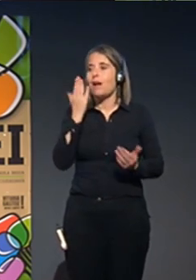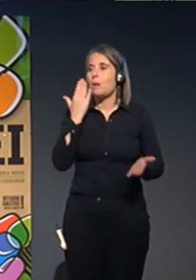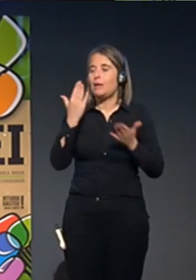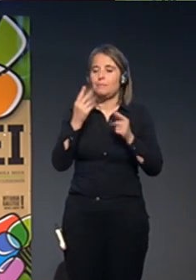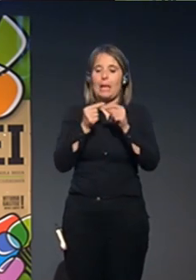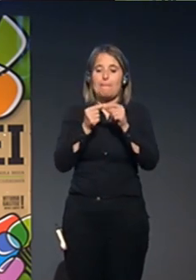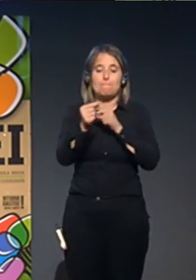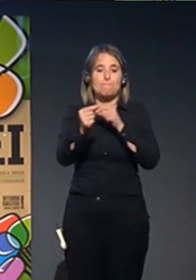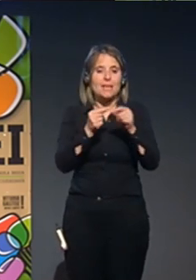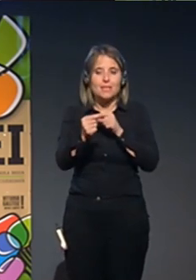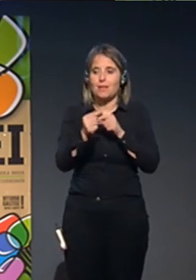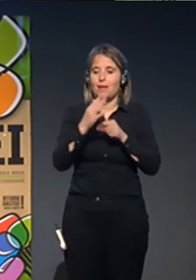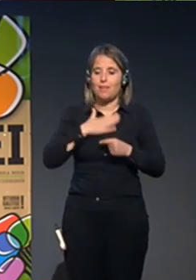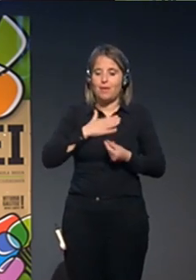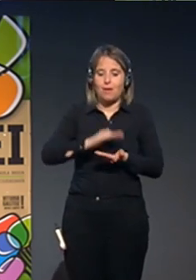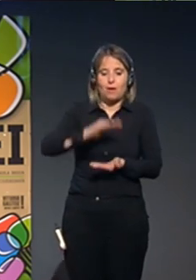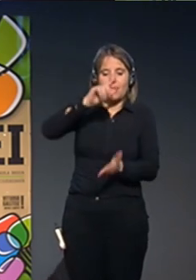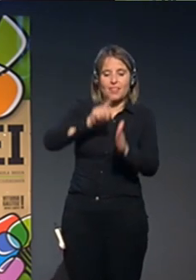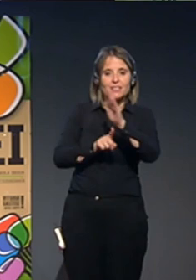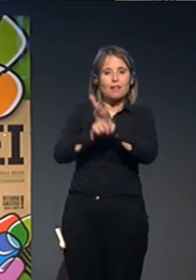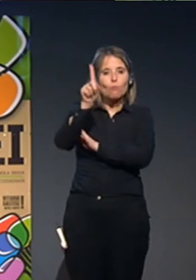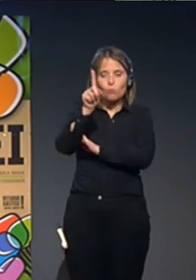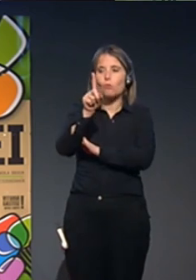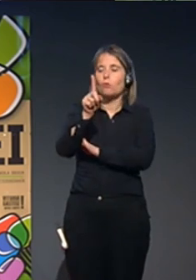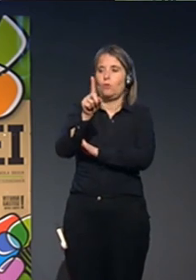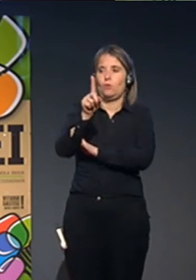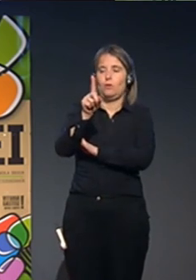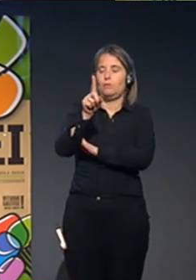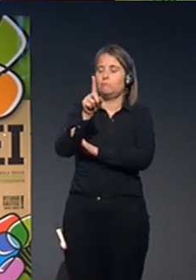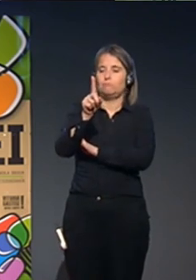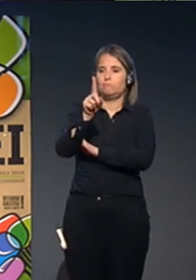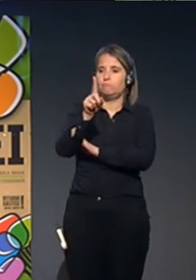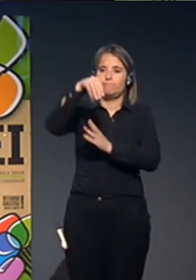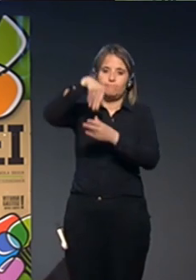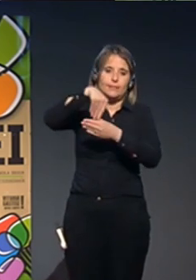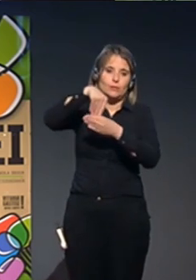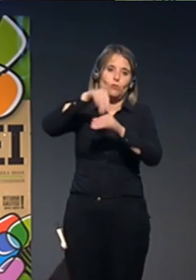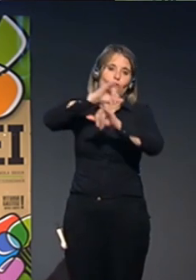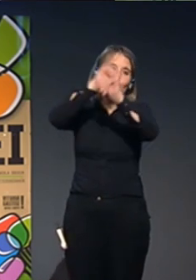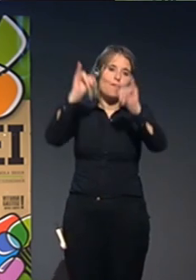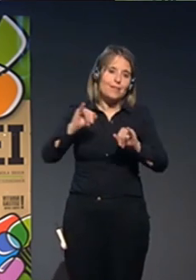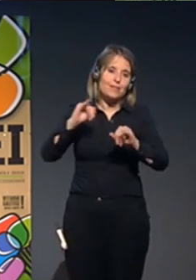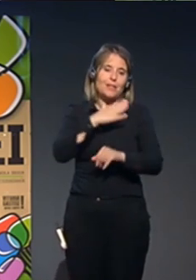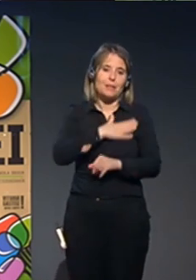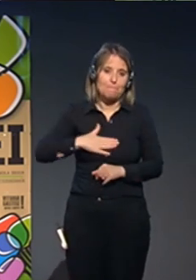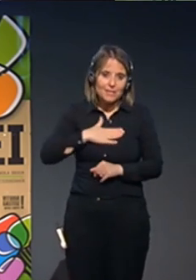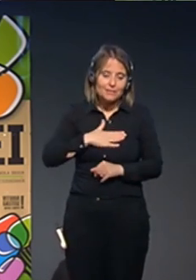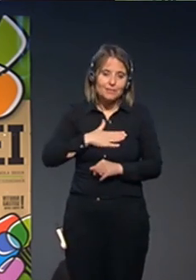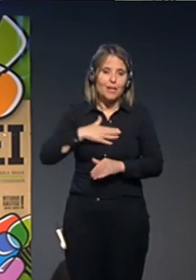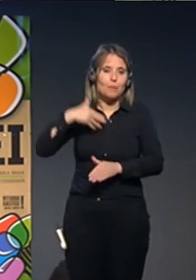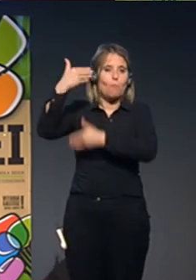medida de nuestro desarrollo tiene que tener muy en cuenta la felicidad el bienestar y el